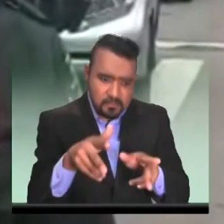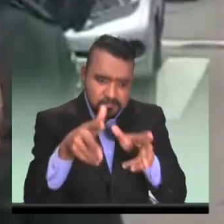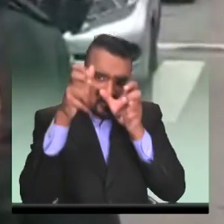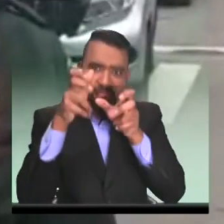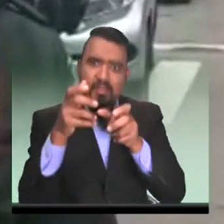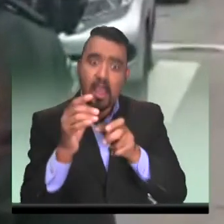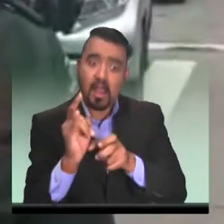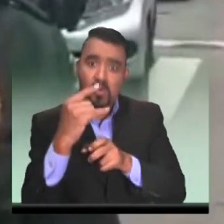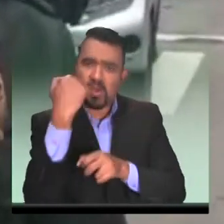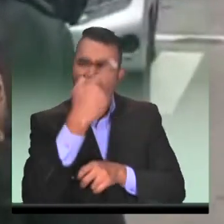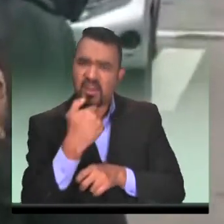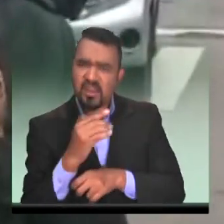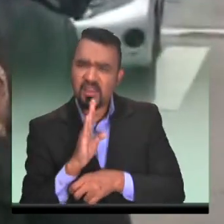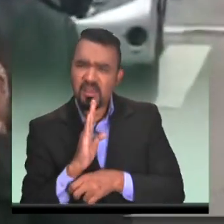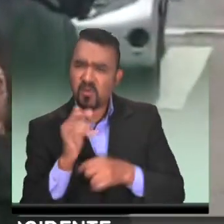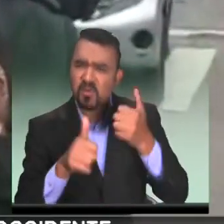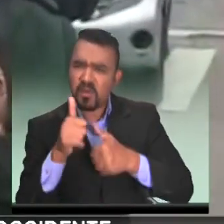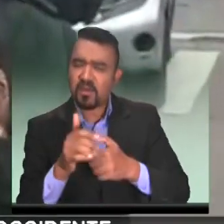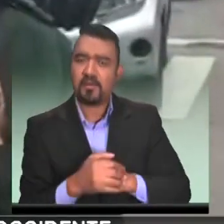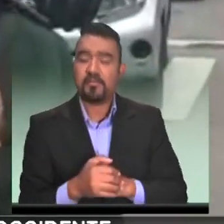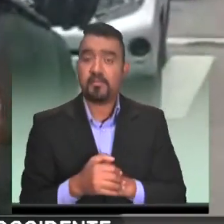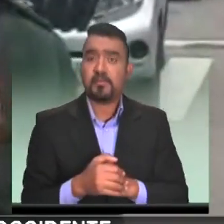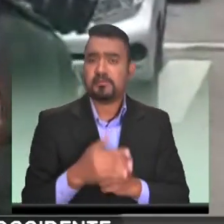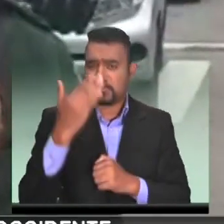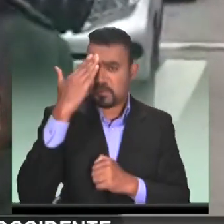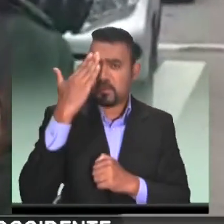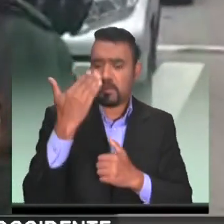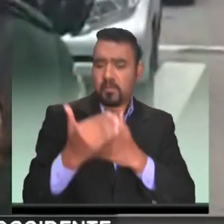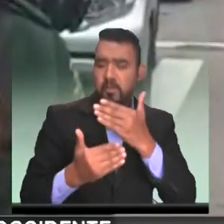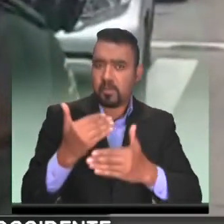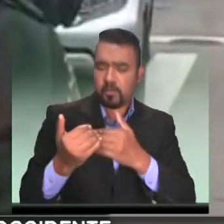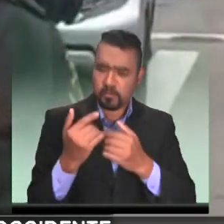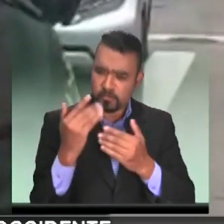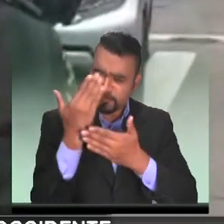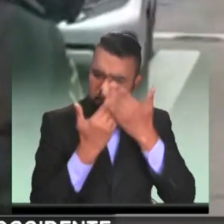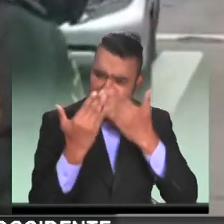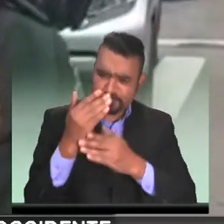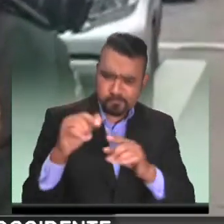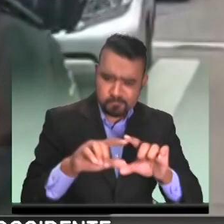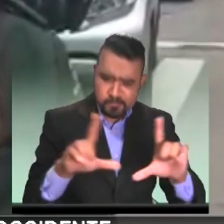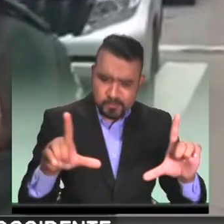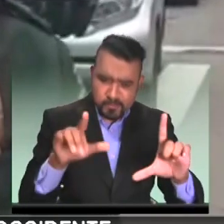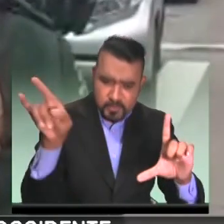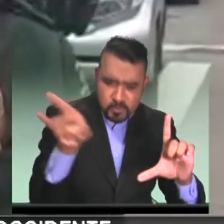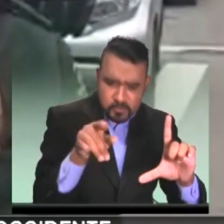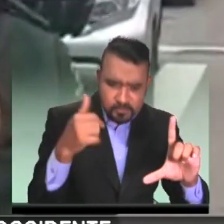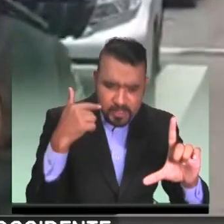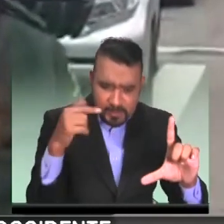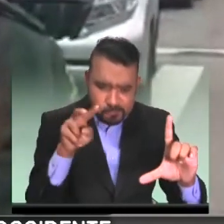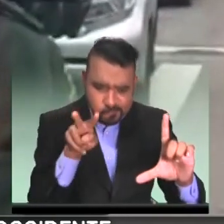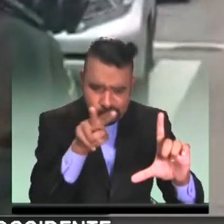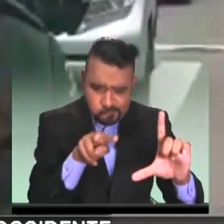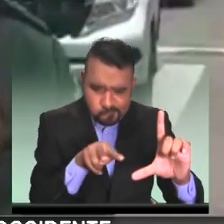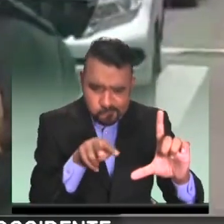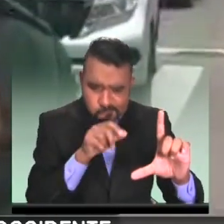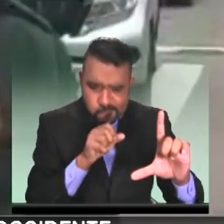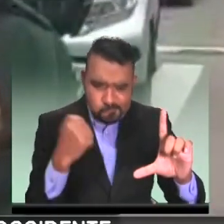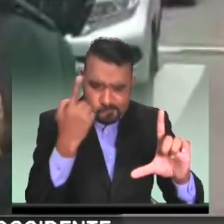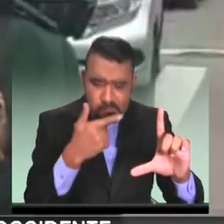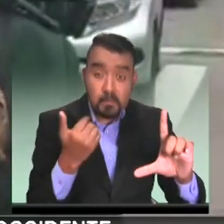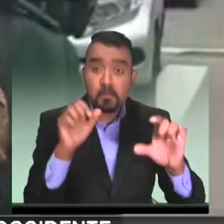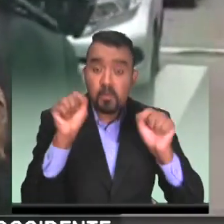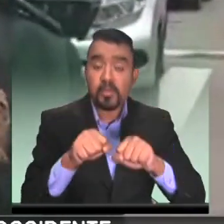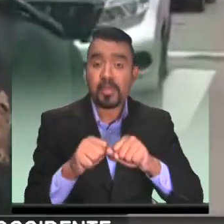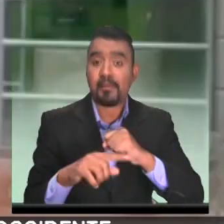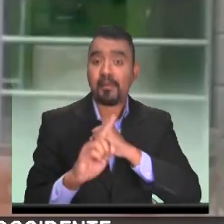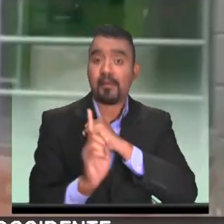si seguramente a través del trabajo que se va a estar realizando con la Fiscalía General de la Nación por el hurto de esta cuantía